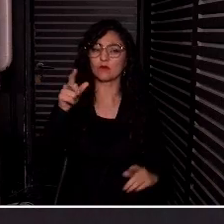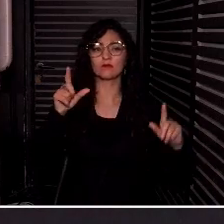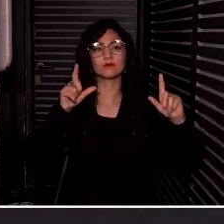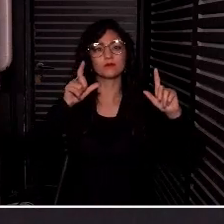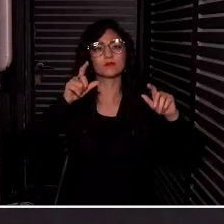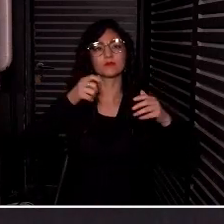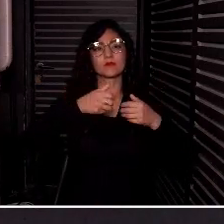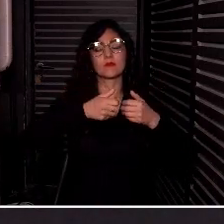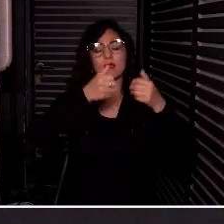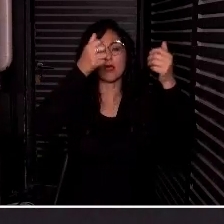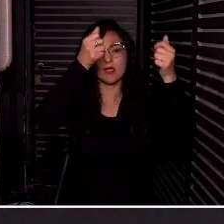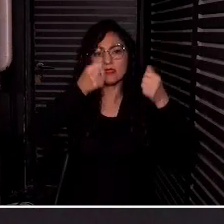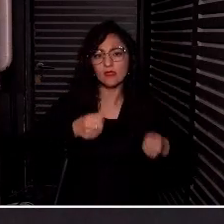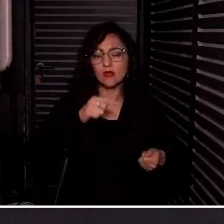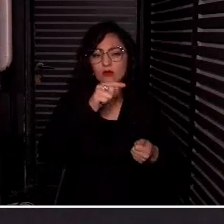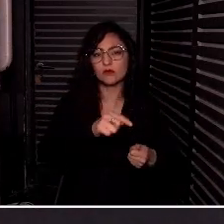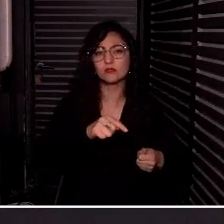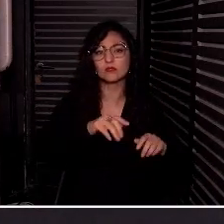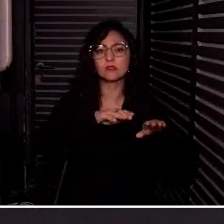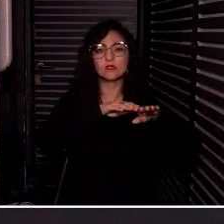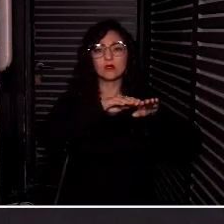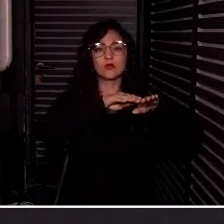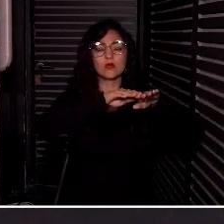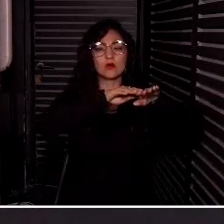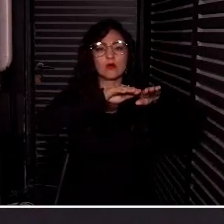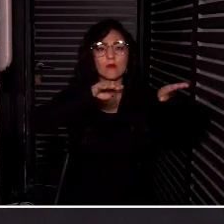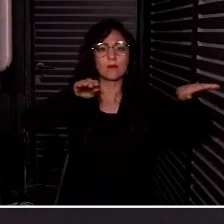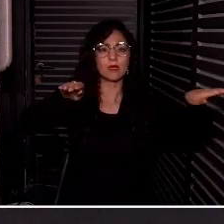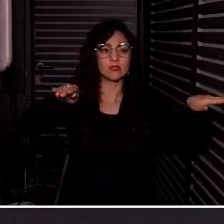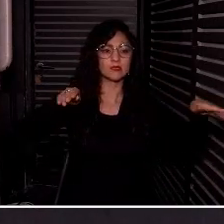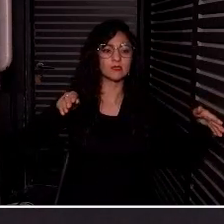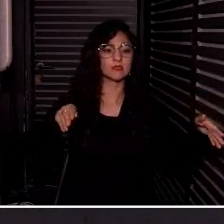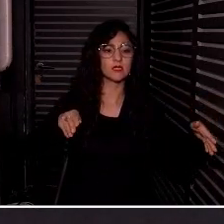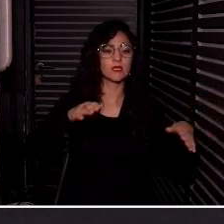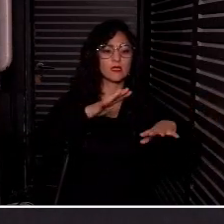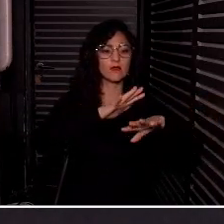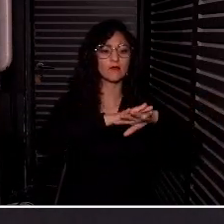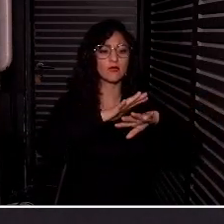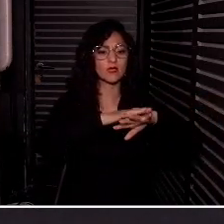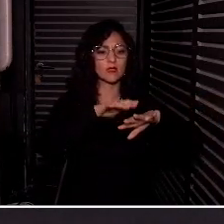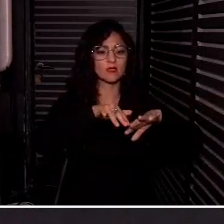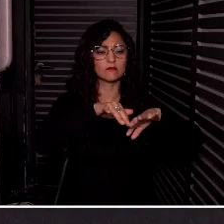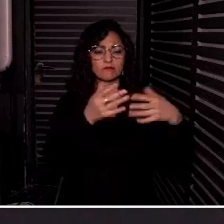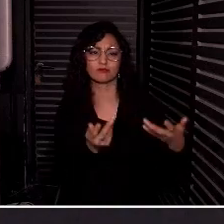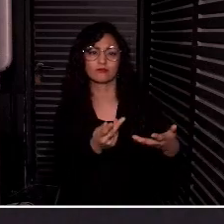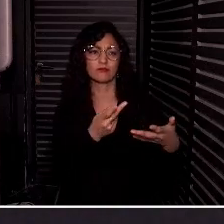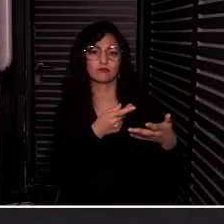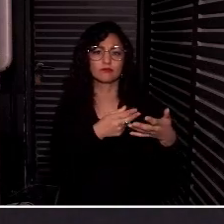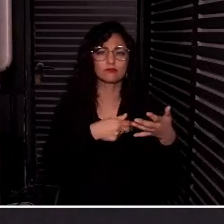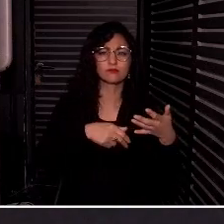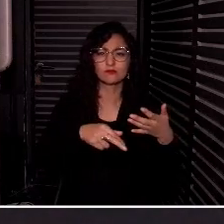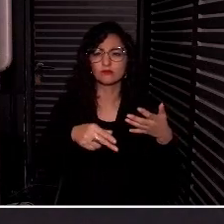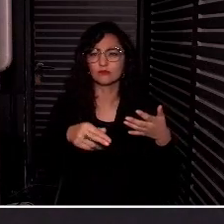mesa de vidrio se desplomó sobre Fabiana siling Me cuesta caminar que es una chica de H Bahía